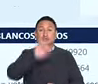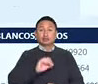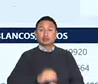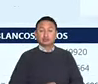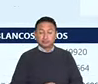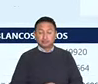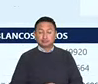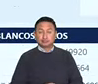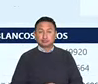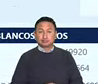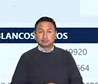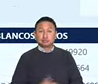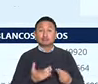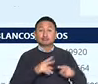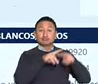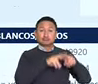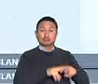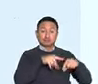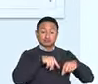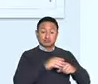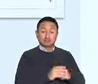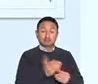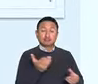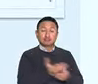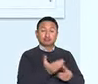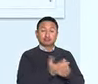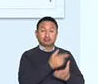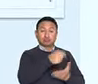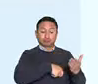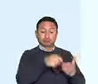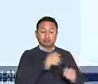99.55%. Vamos a revisar también las actas válidas, que está el